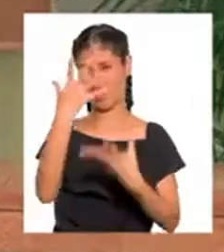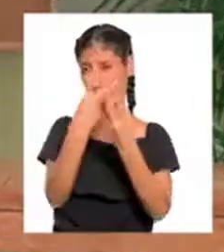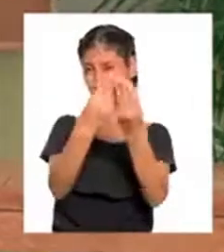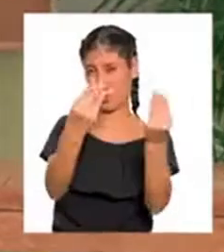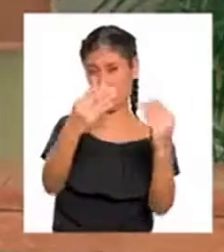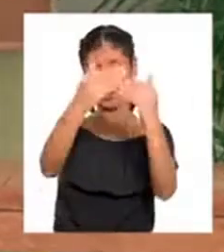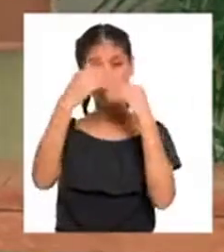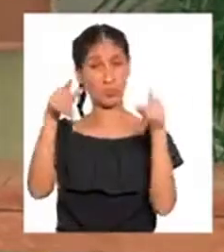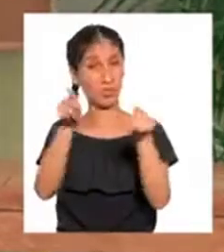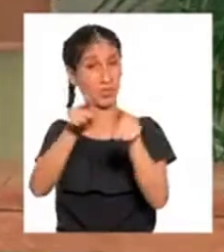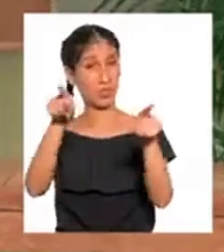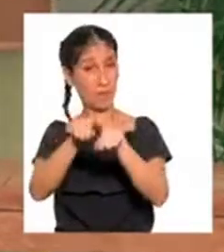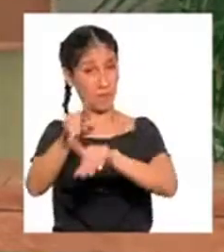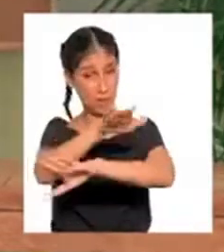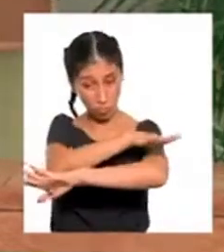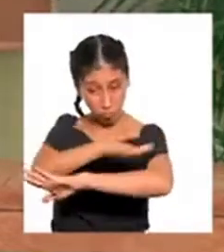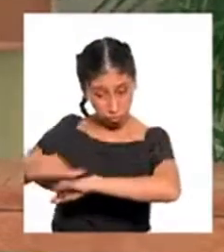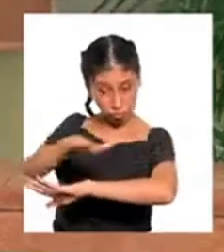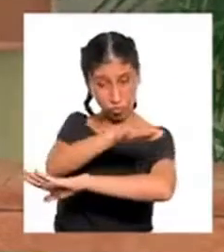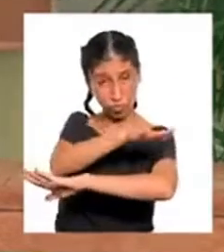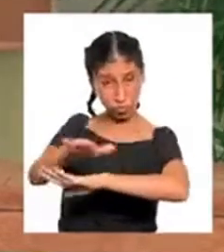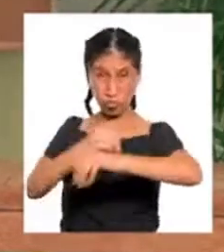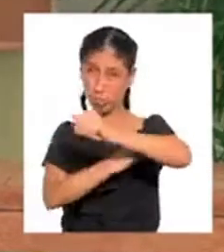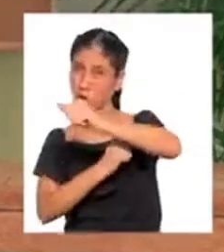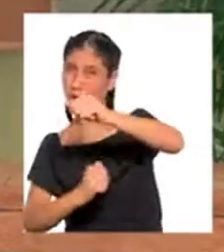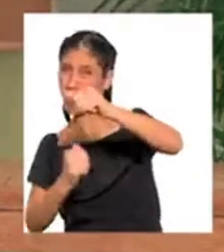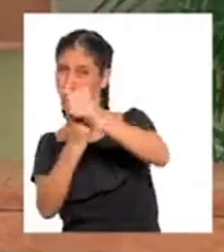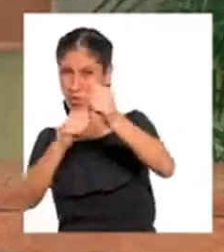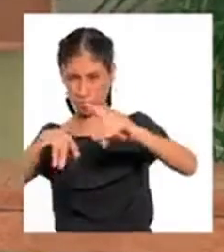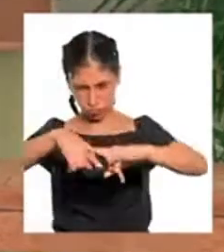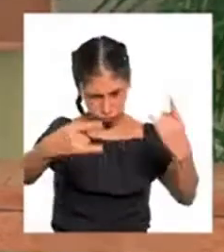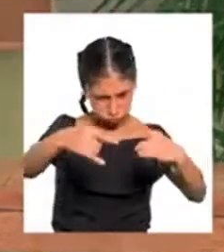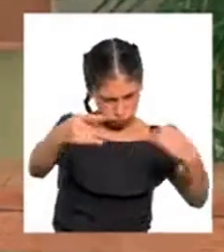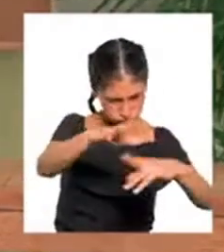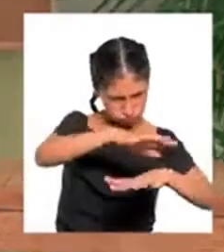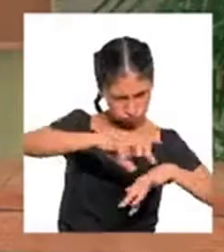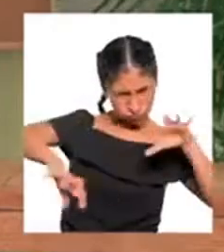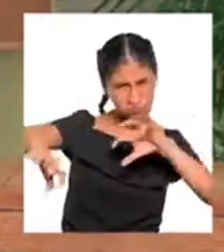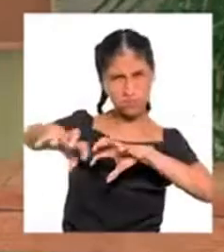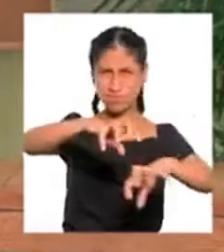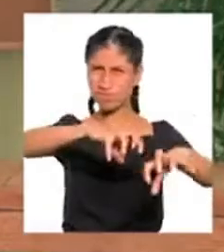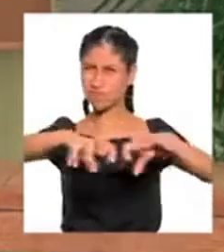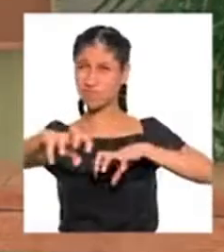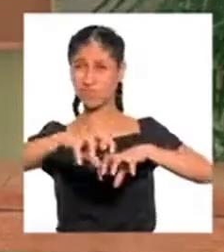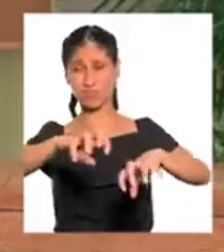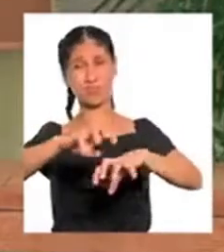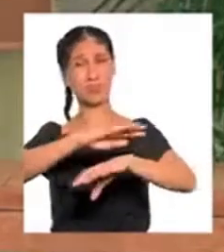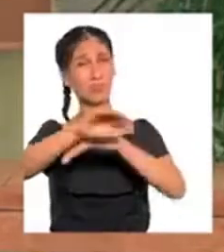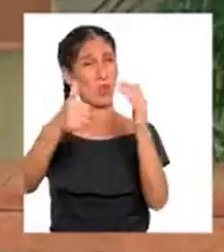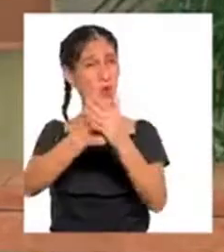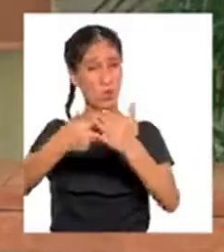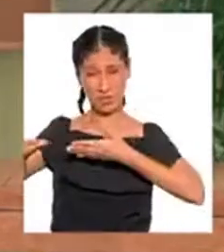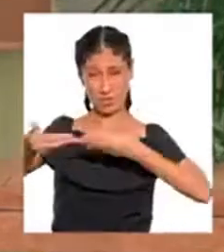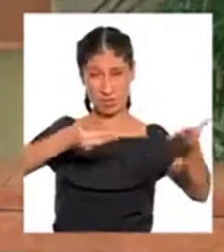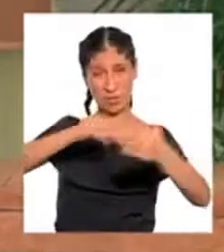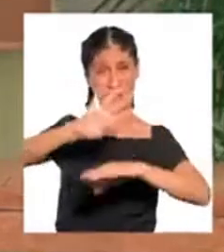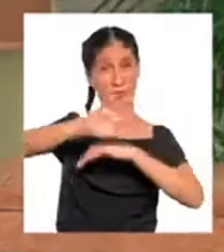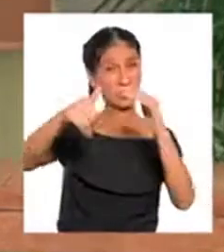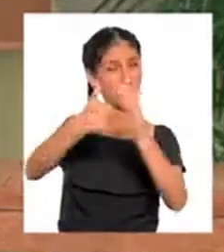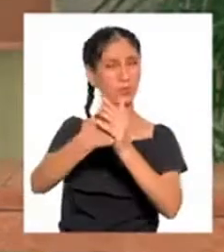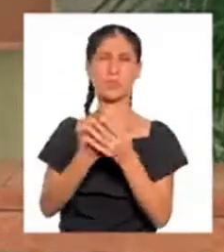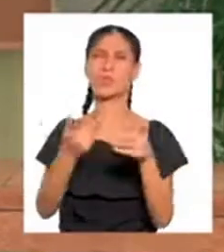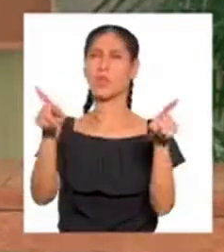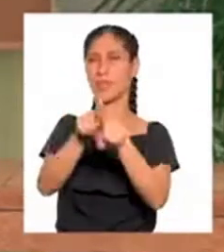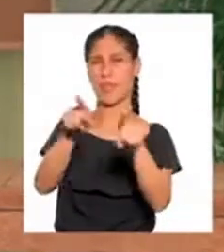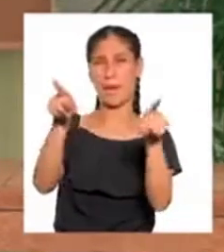vieron gravemente dañadas, así como puentes, caminos vecinales, pistas de aterrizaje y sistemas de distribución eléctrica,